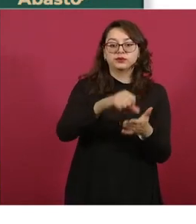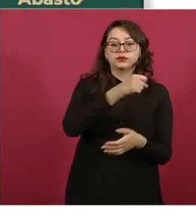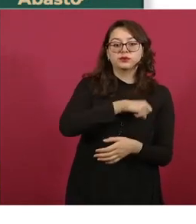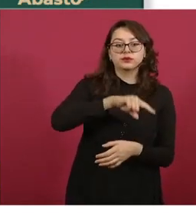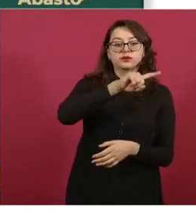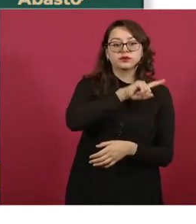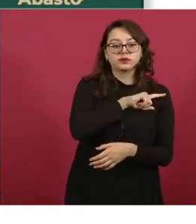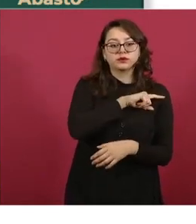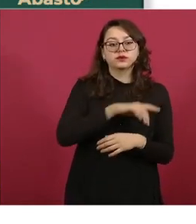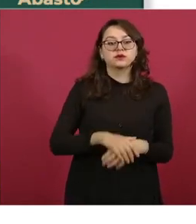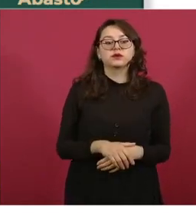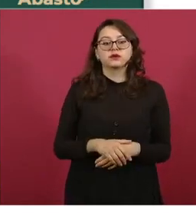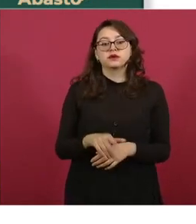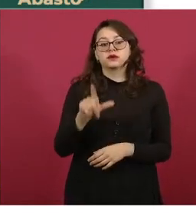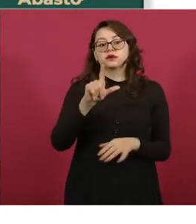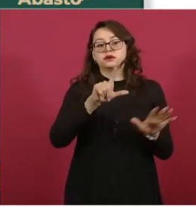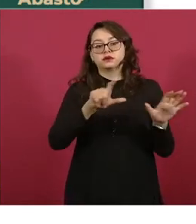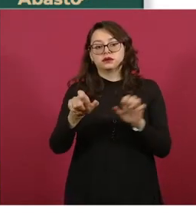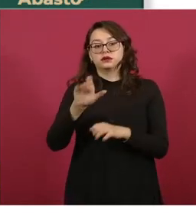salud. Se tienen autorizadas